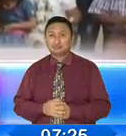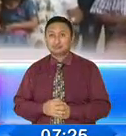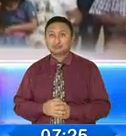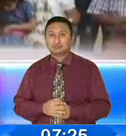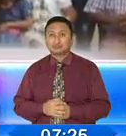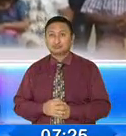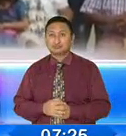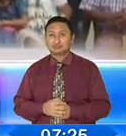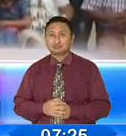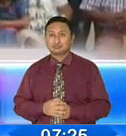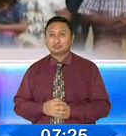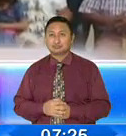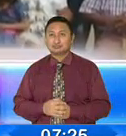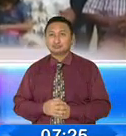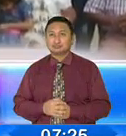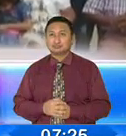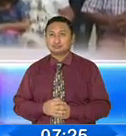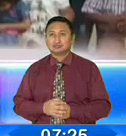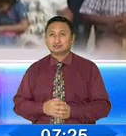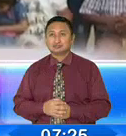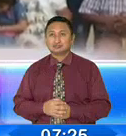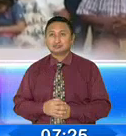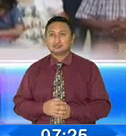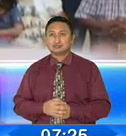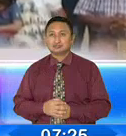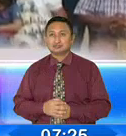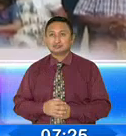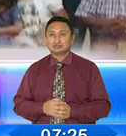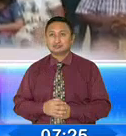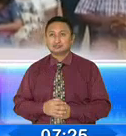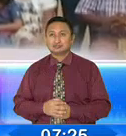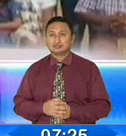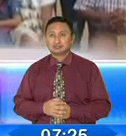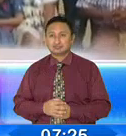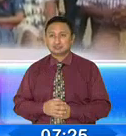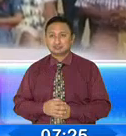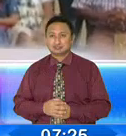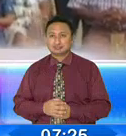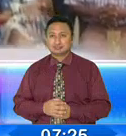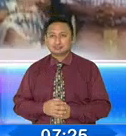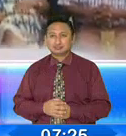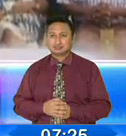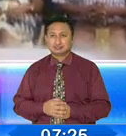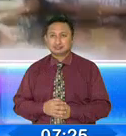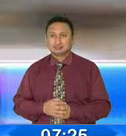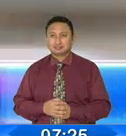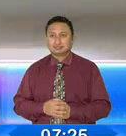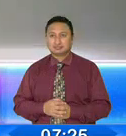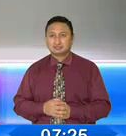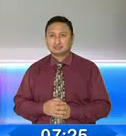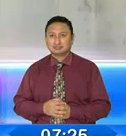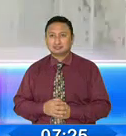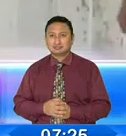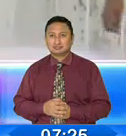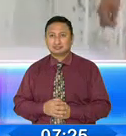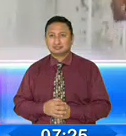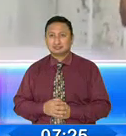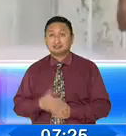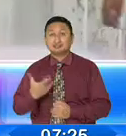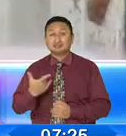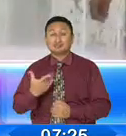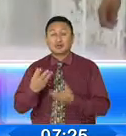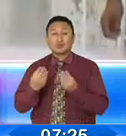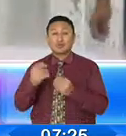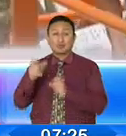sentir vergüenza por estos ojos que hay en mi piel. Decenas de personas llegaban